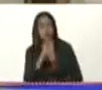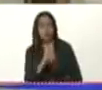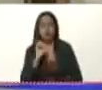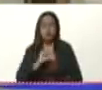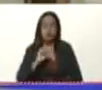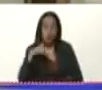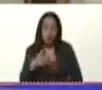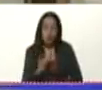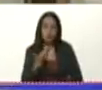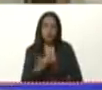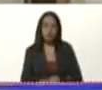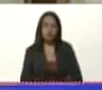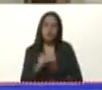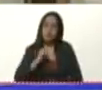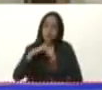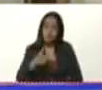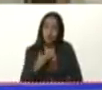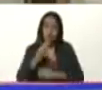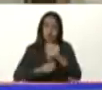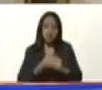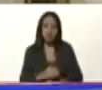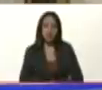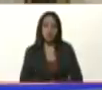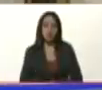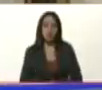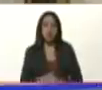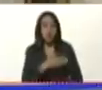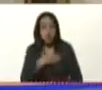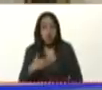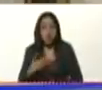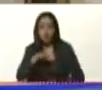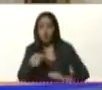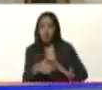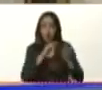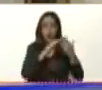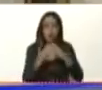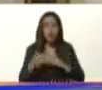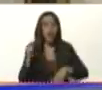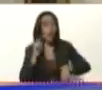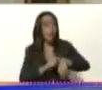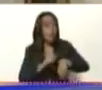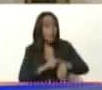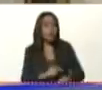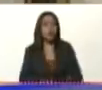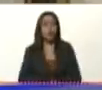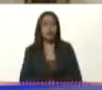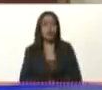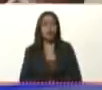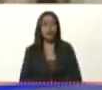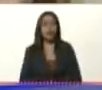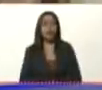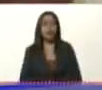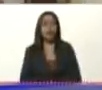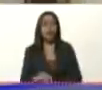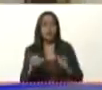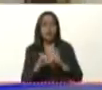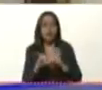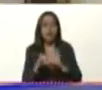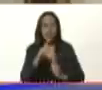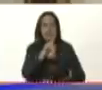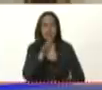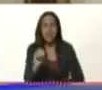puede. Sí se puede. Bueno, entonces yo le pido a todos los consejos comunales, a esta hora, siendo casi las 10